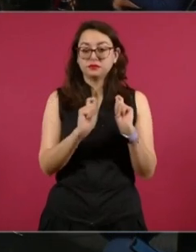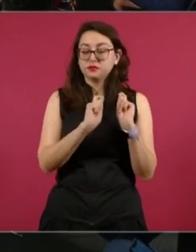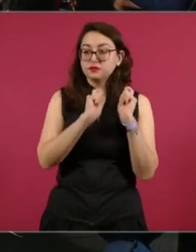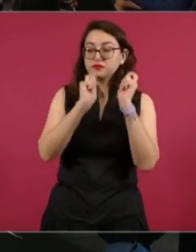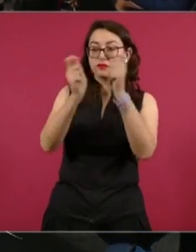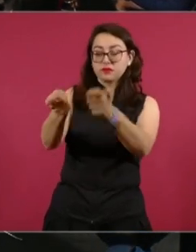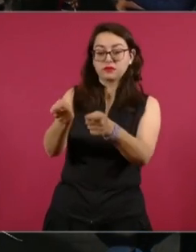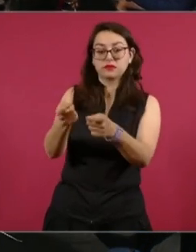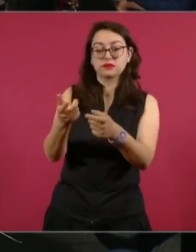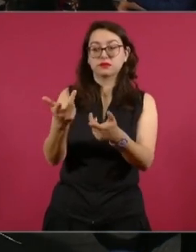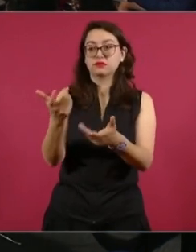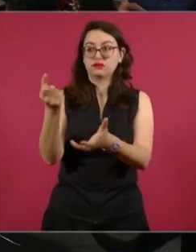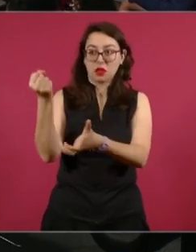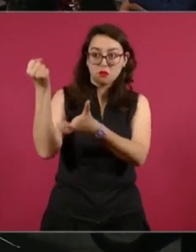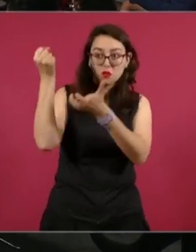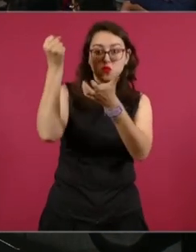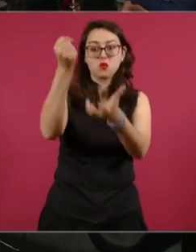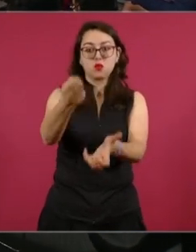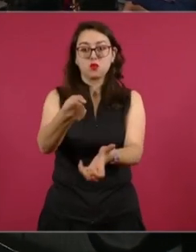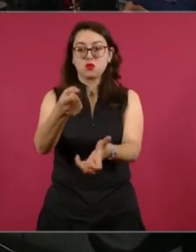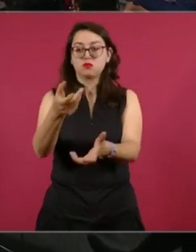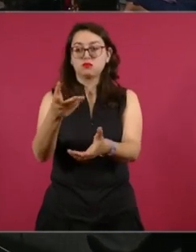recursos frescos,